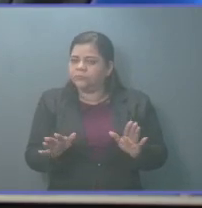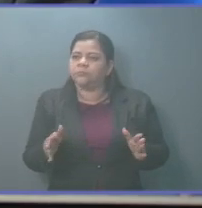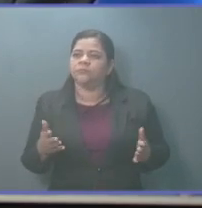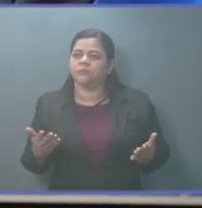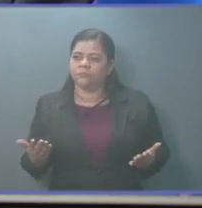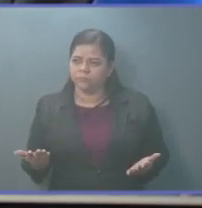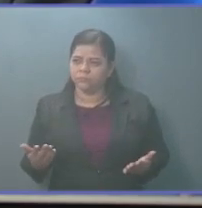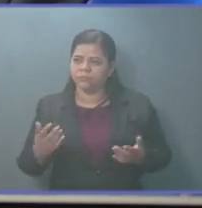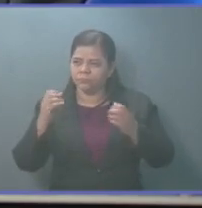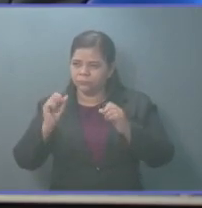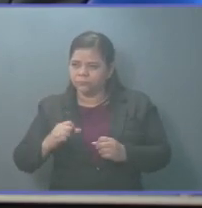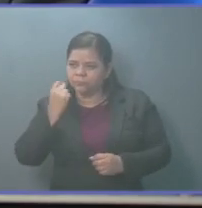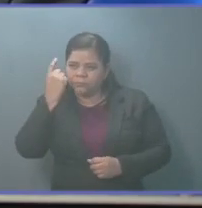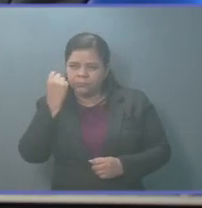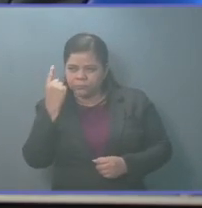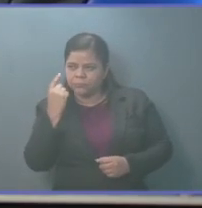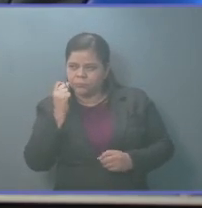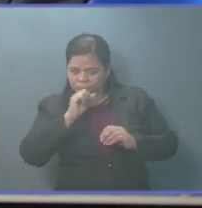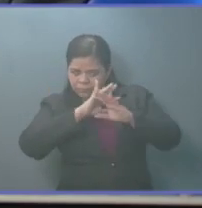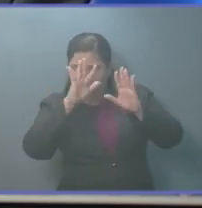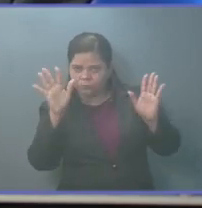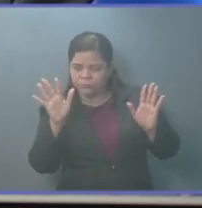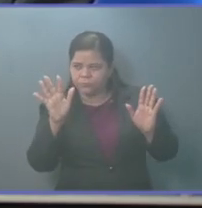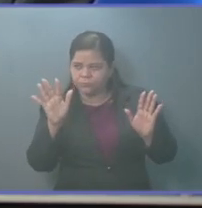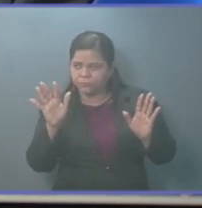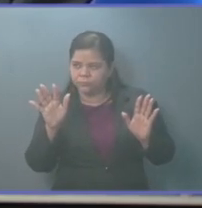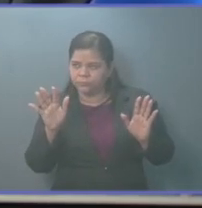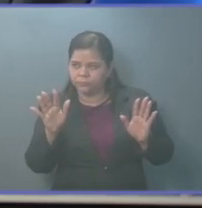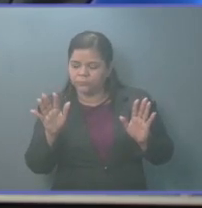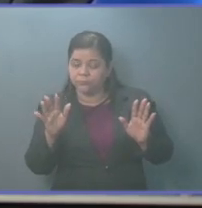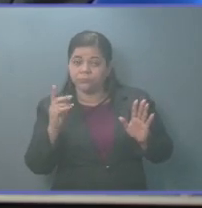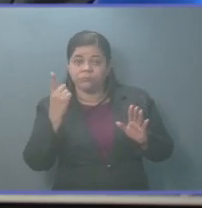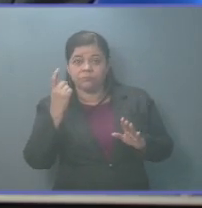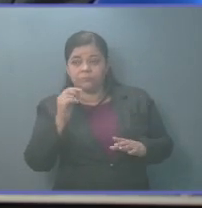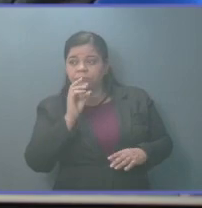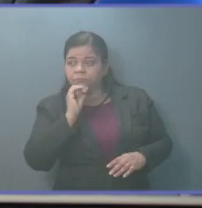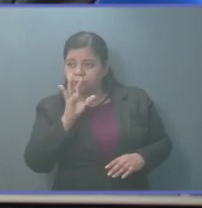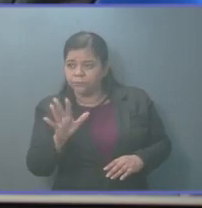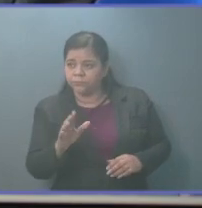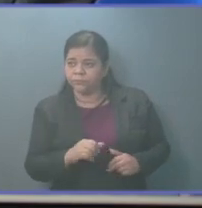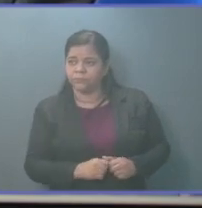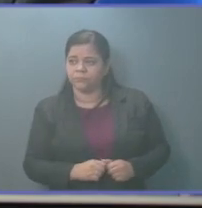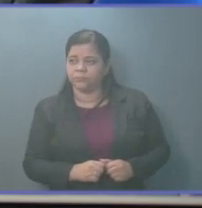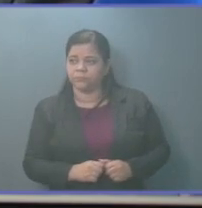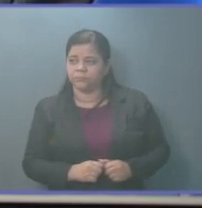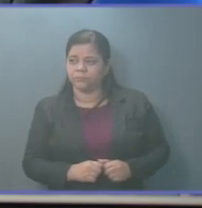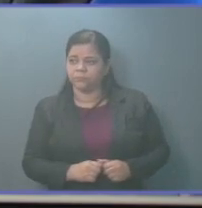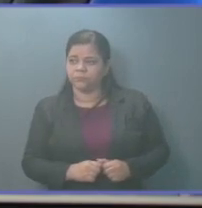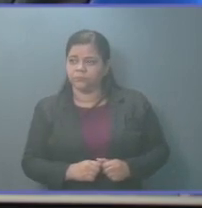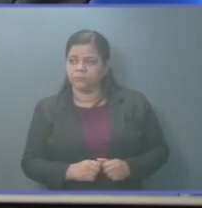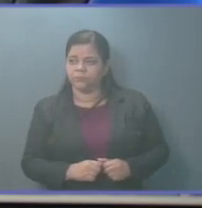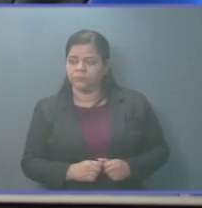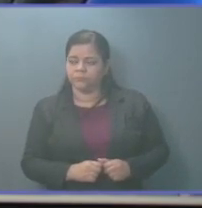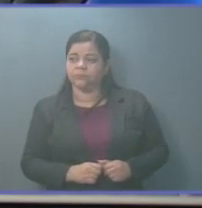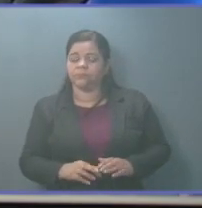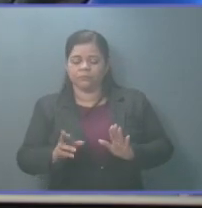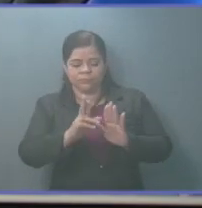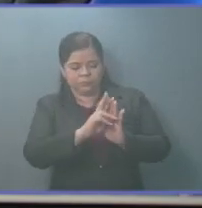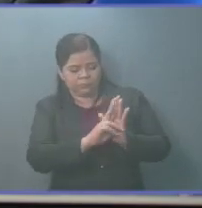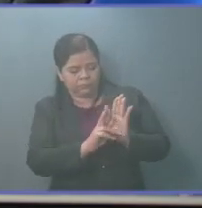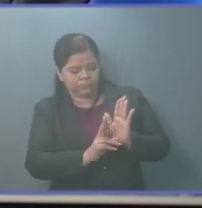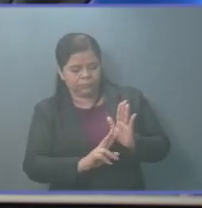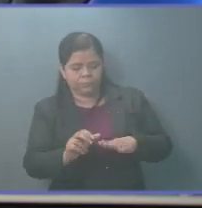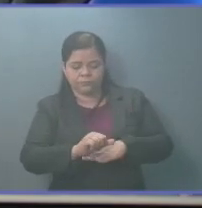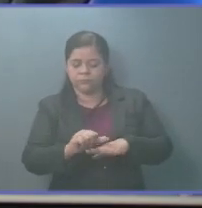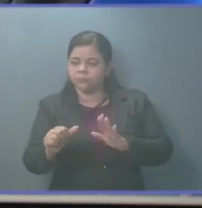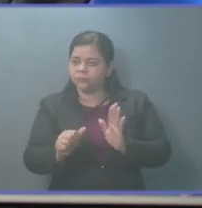se comprenda el alcance que tiene, porque no ha sido respondida. Es el reglamento interior, el